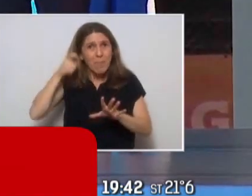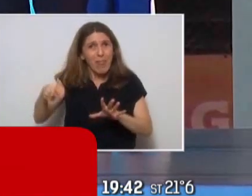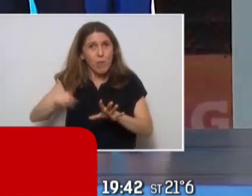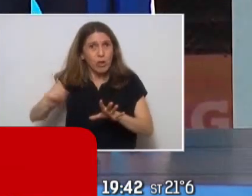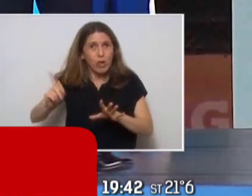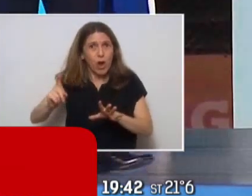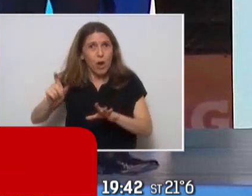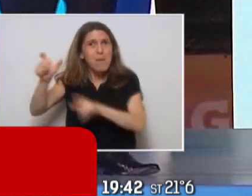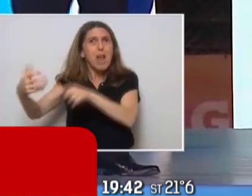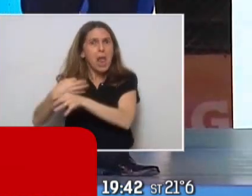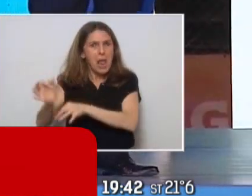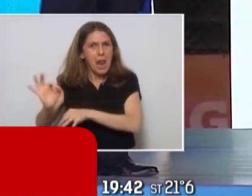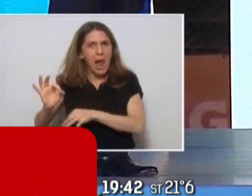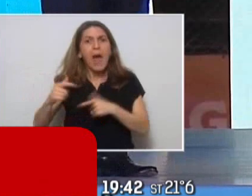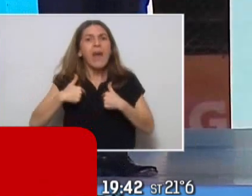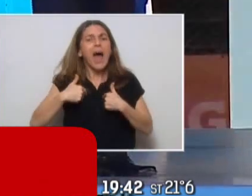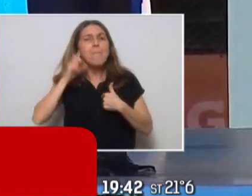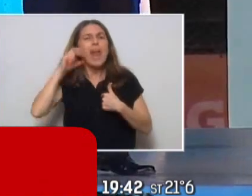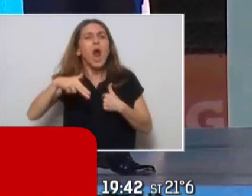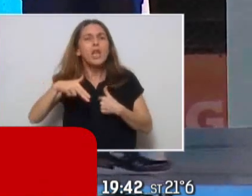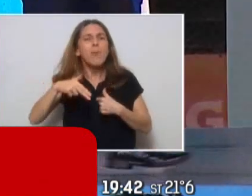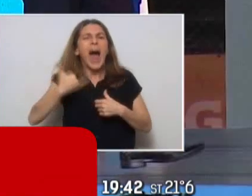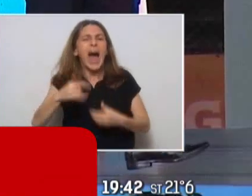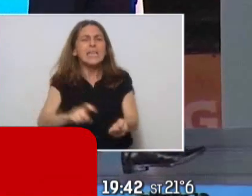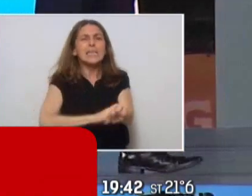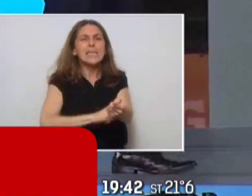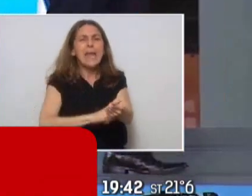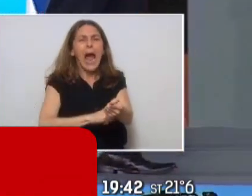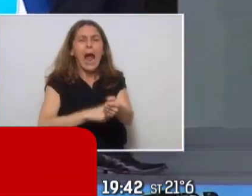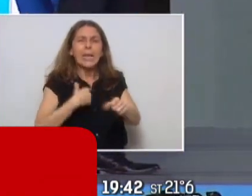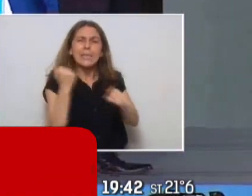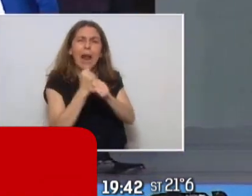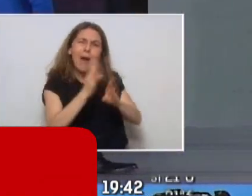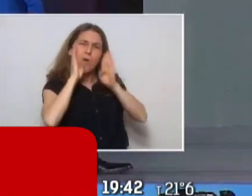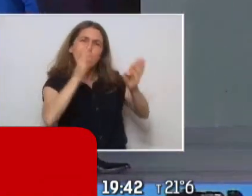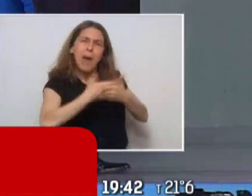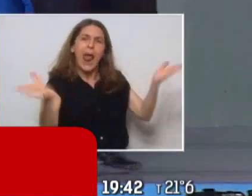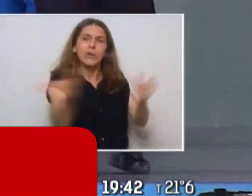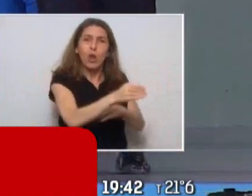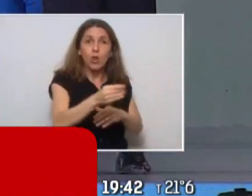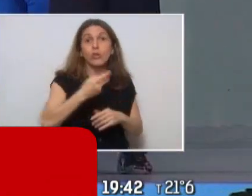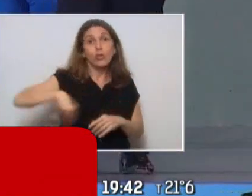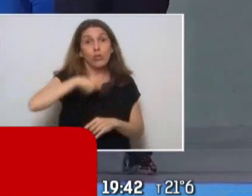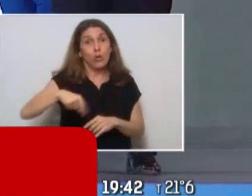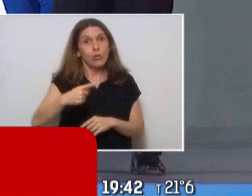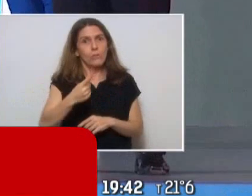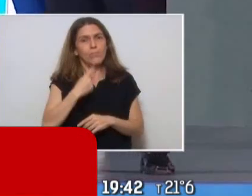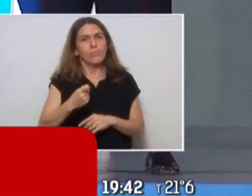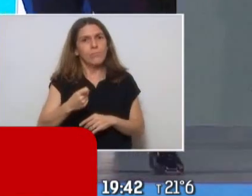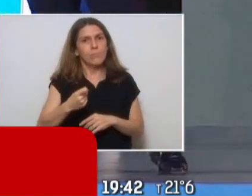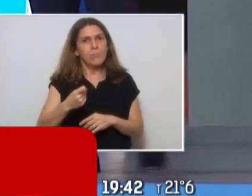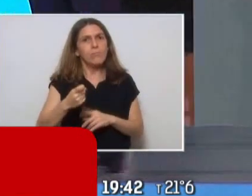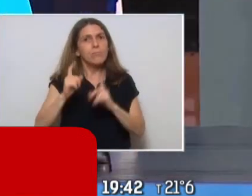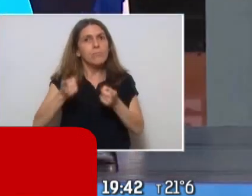las raíces del peronismo, corre por nuestras venas. Nosotros vemos a quien